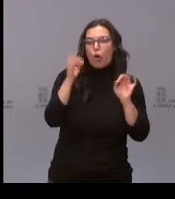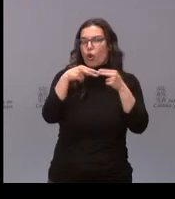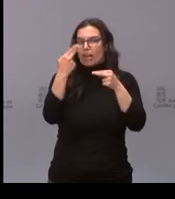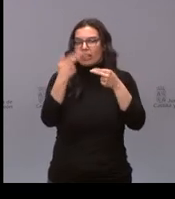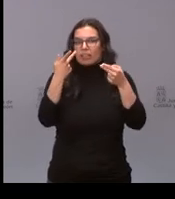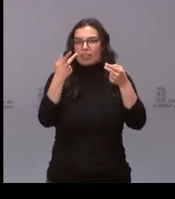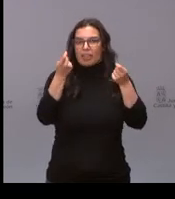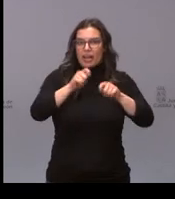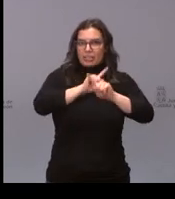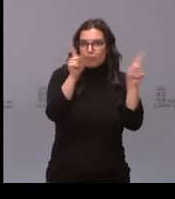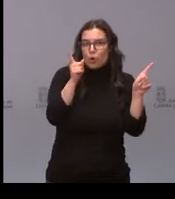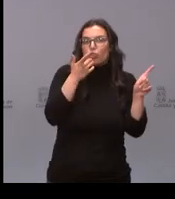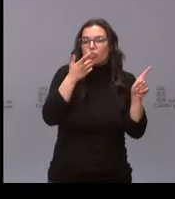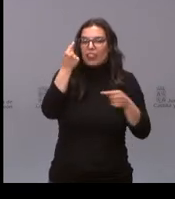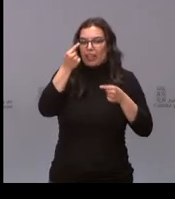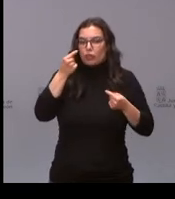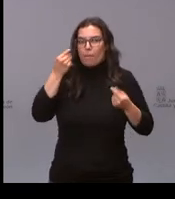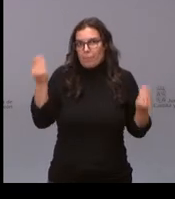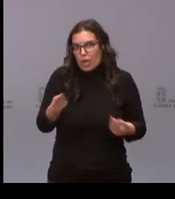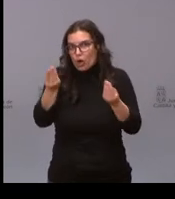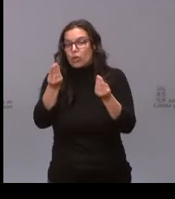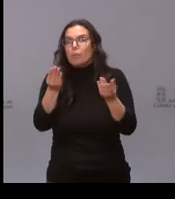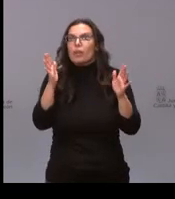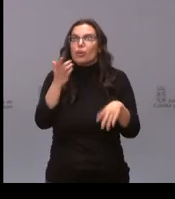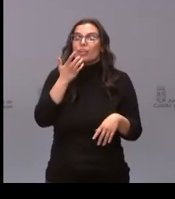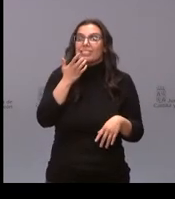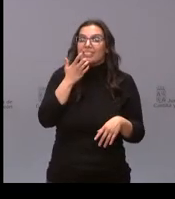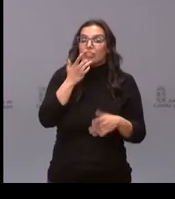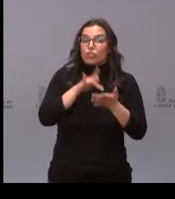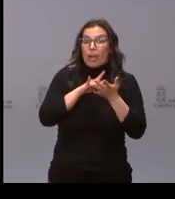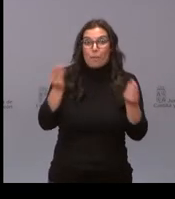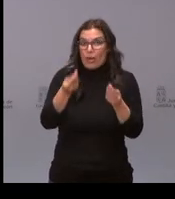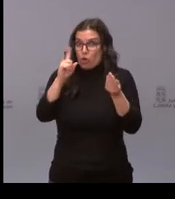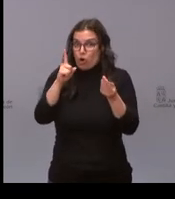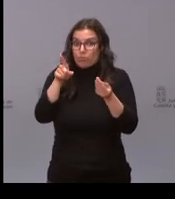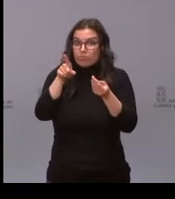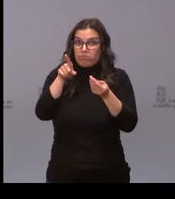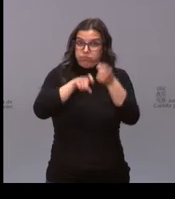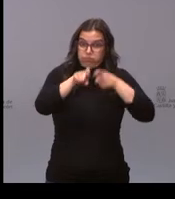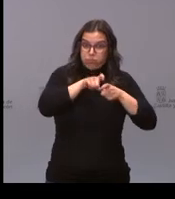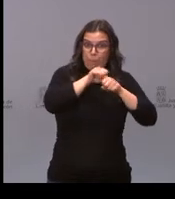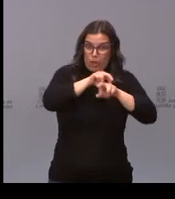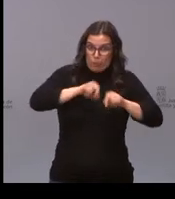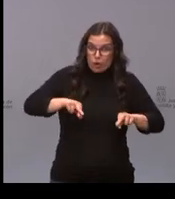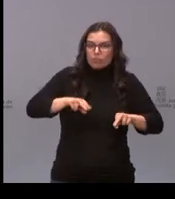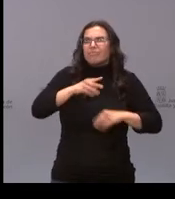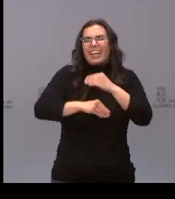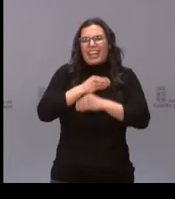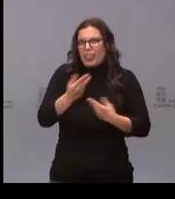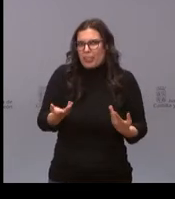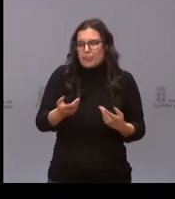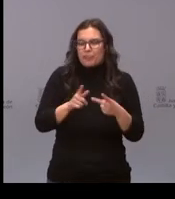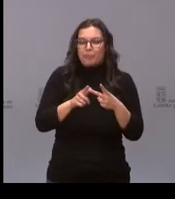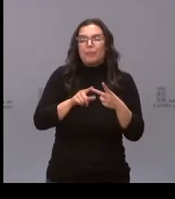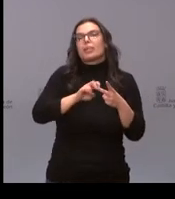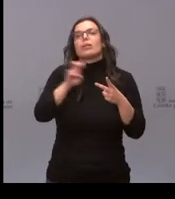En caso contrario, ¿qué planes tiene la Junta si el escenario, digamos, empeora? Y luego hablaba también de la vacunación. De Soria es